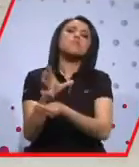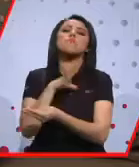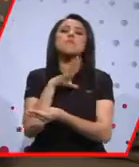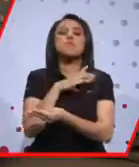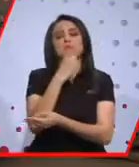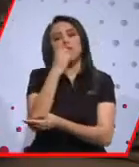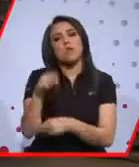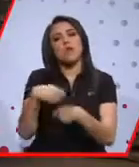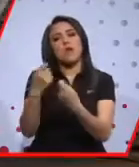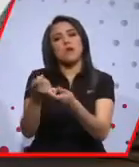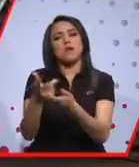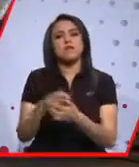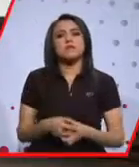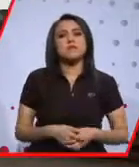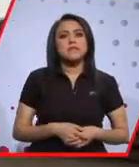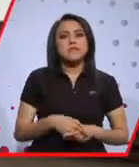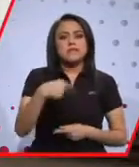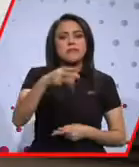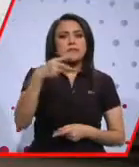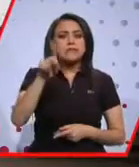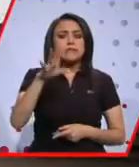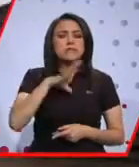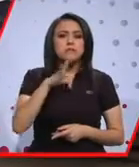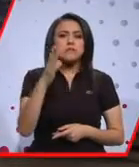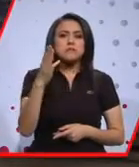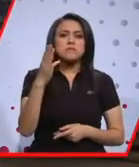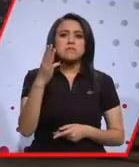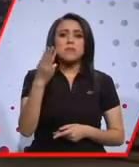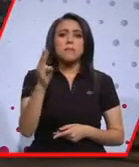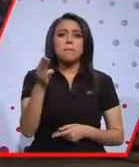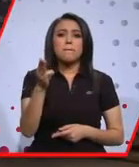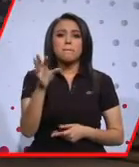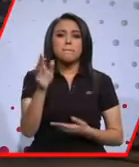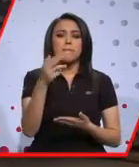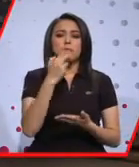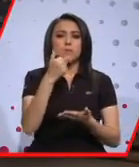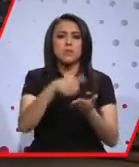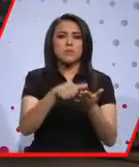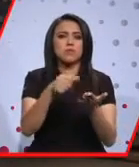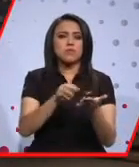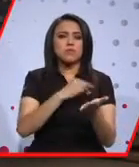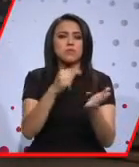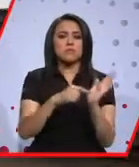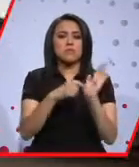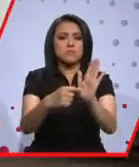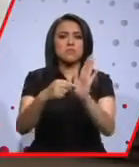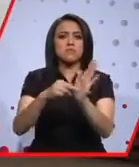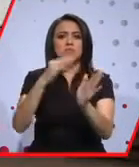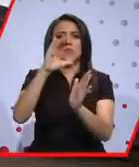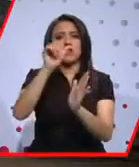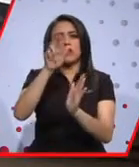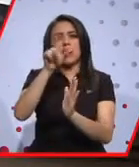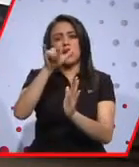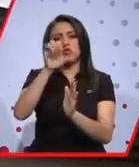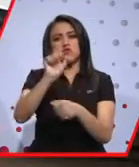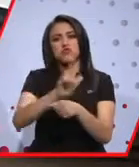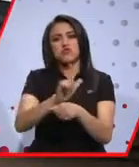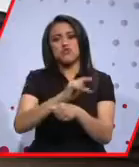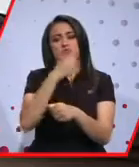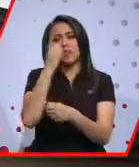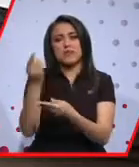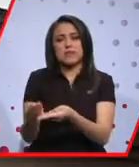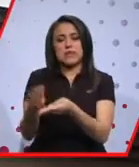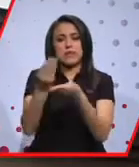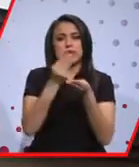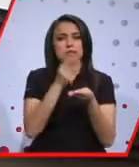en el mes de mayo le llega una carta firmada por licenciado carlos ángulo diciéndole que se verá reflejado